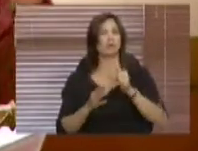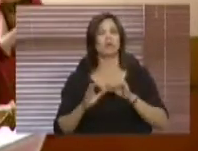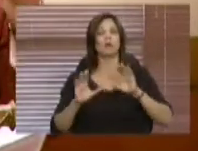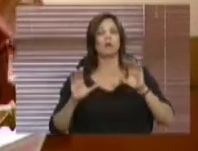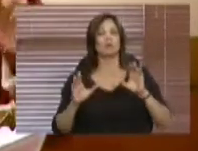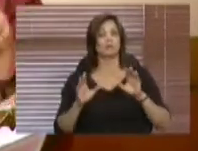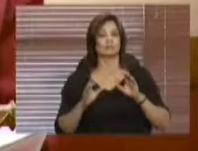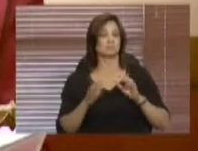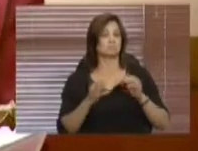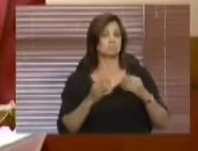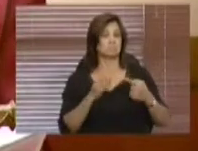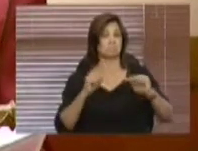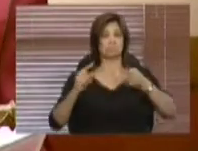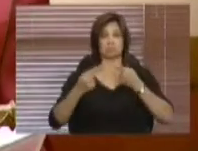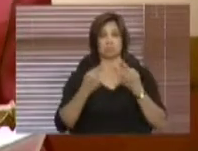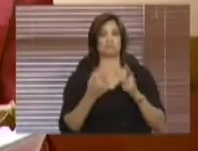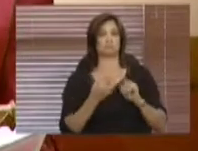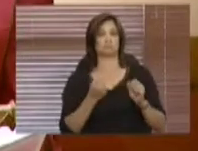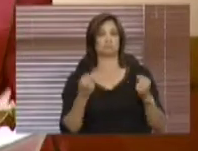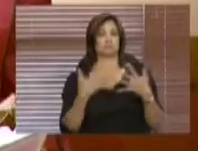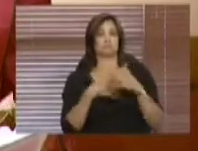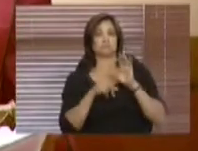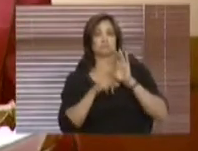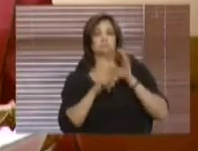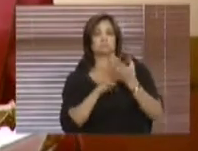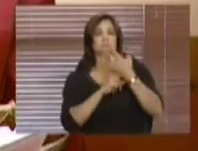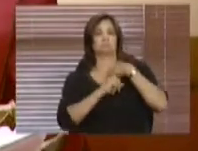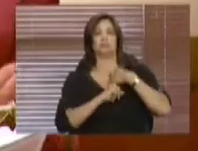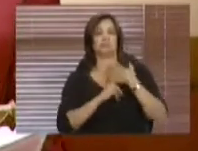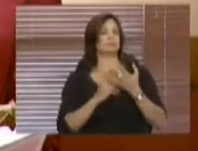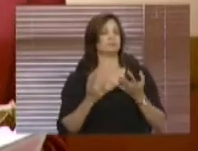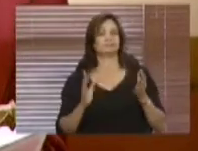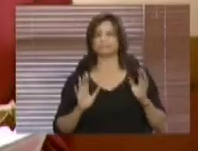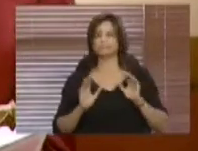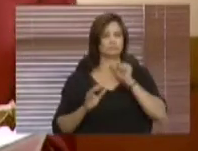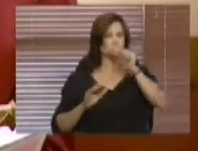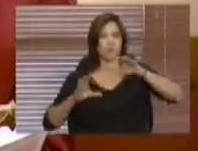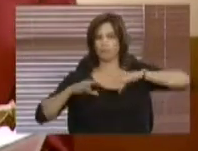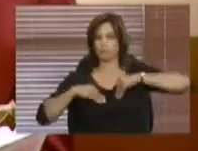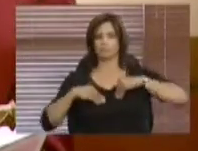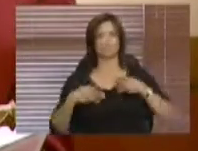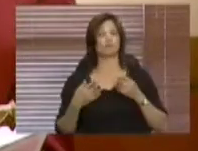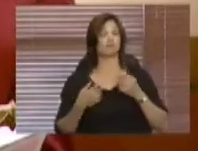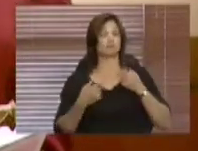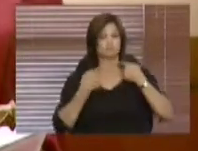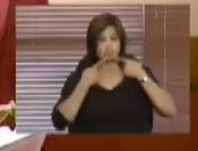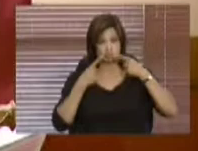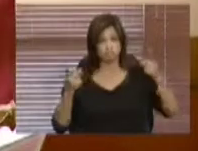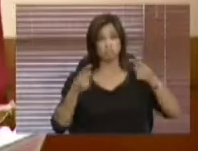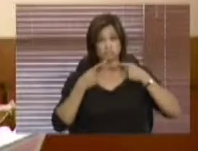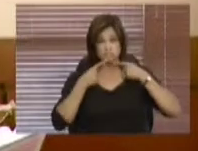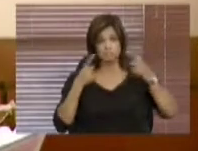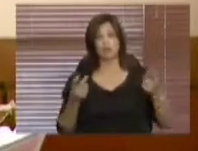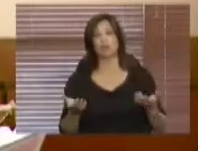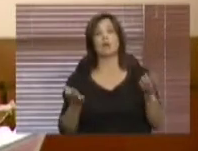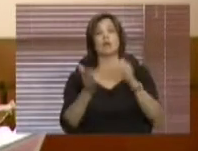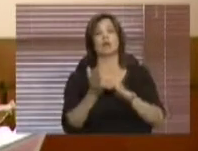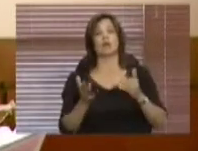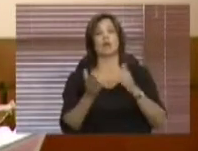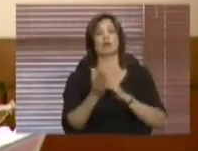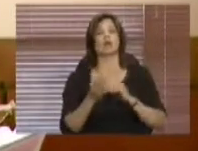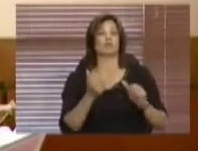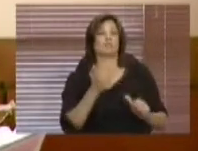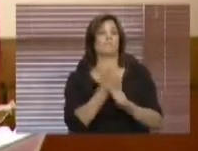aceptamos intimidaciones, presiones o imposiciones. No me cansaré de repetir que los riesgos